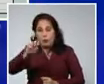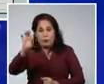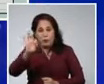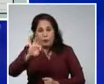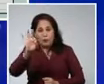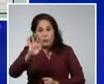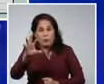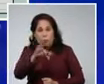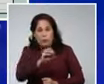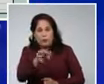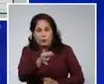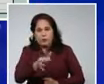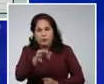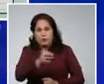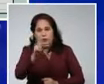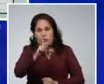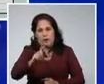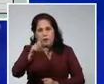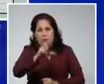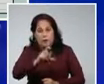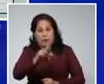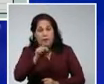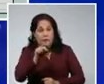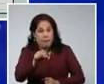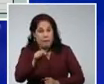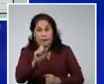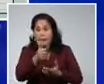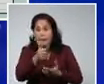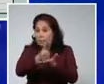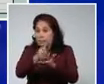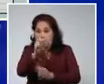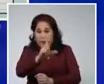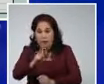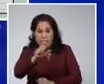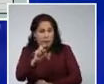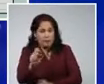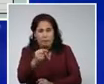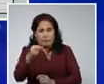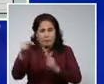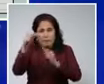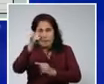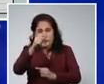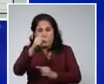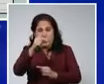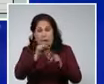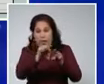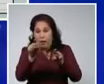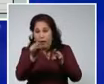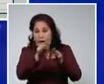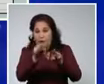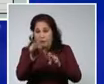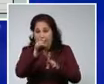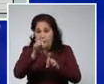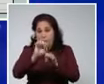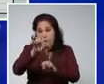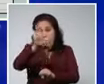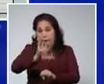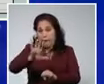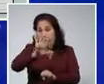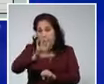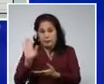sus municipios y la cabecera provincial y el oeste del territorio con la